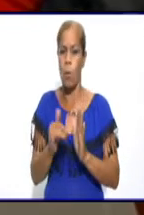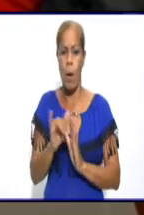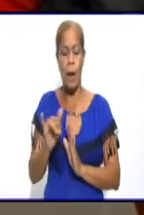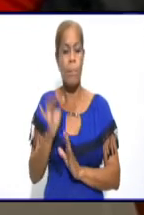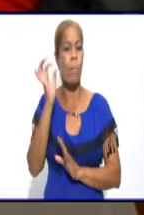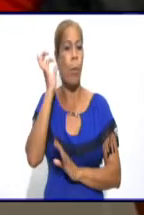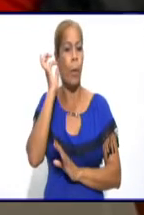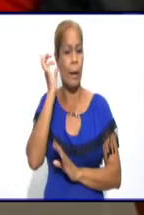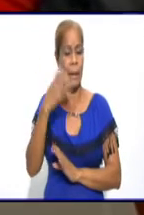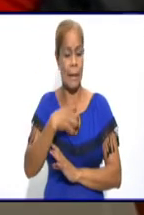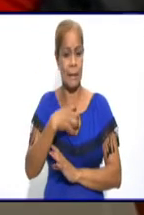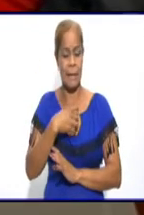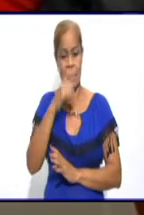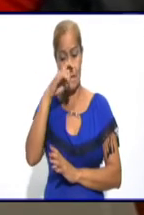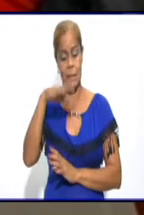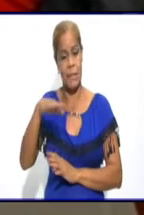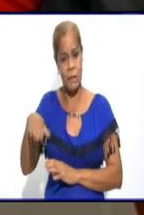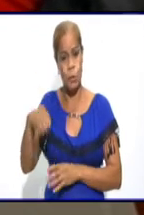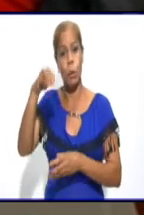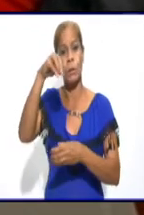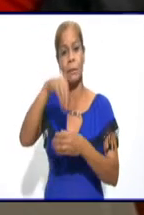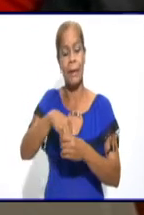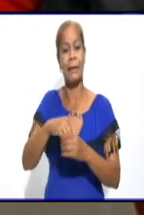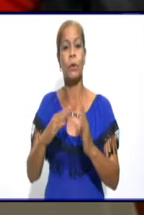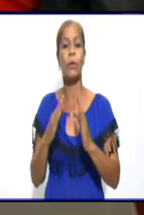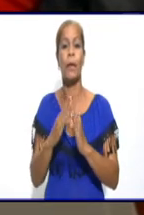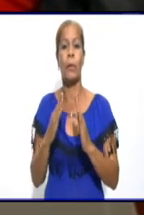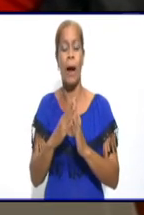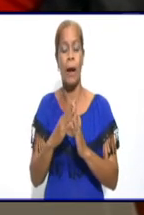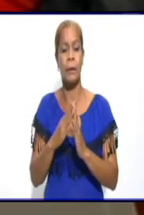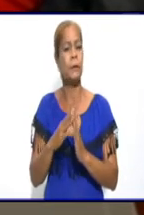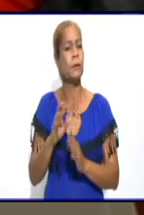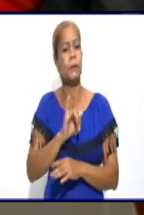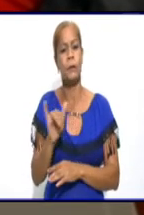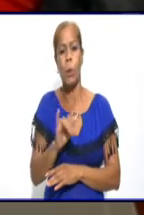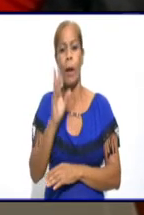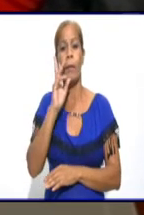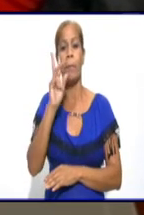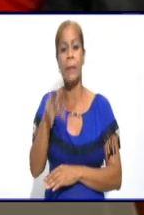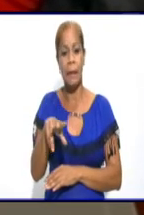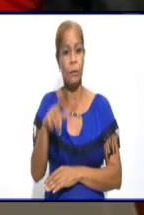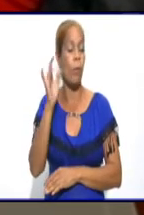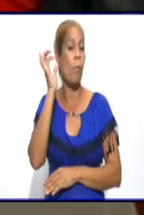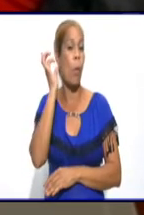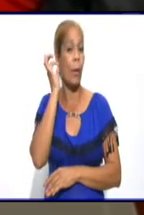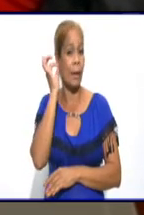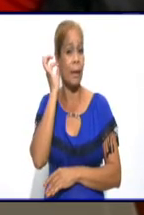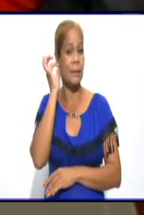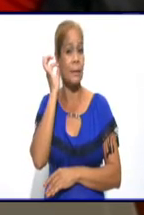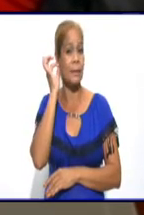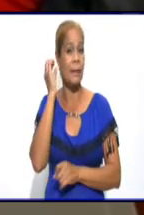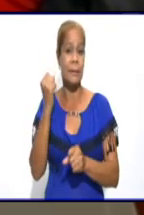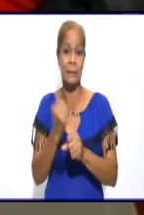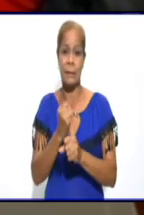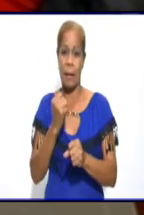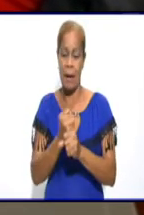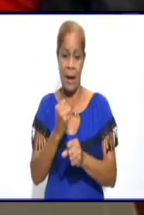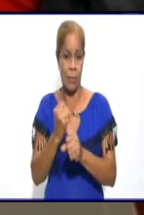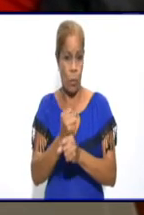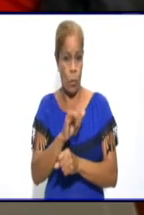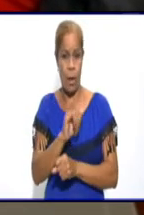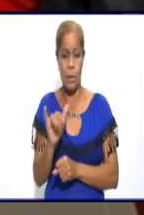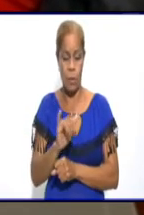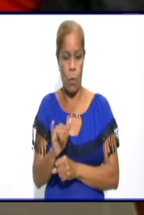que tienen niños en su hogar nos están viendo mujeres trabajadoras que se las ingenian desde las primeras horas de la mañana